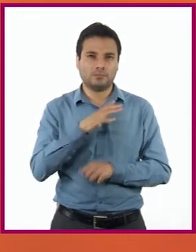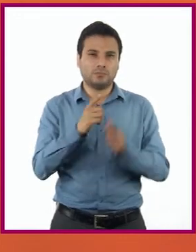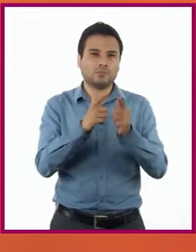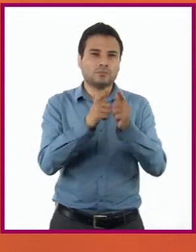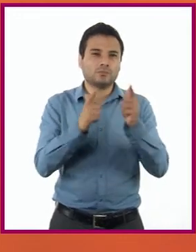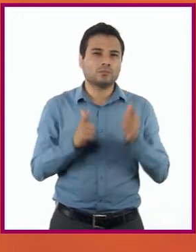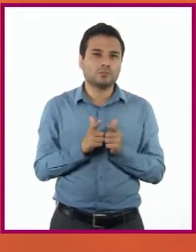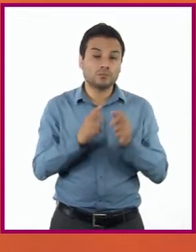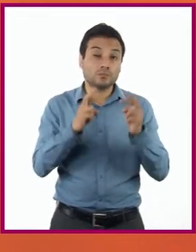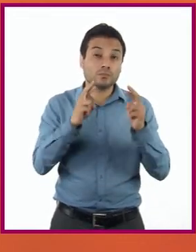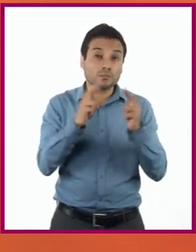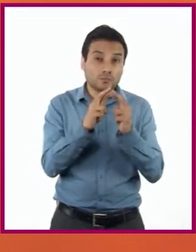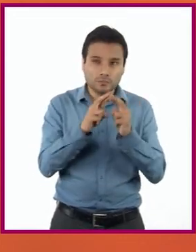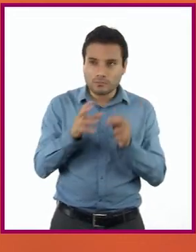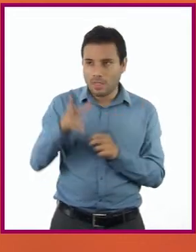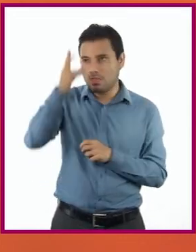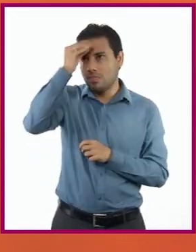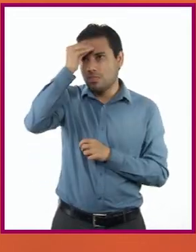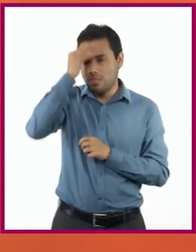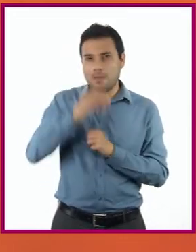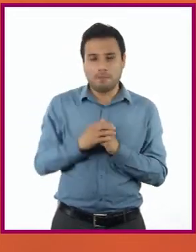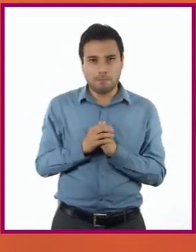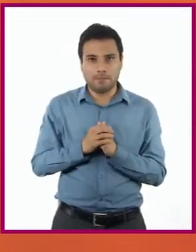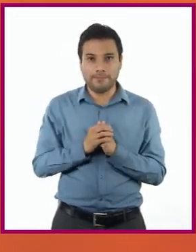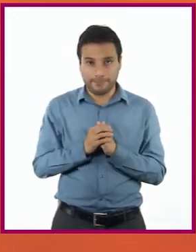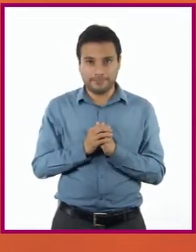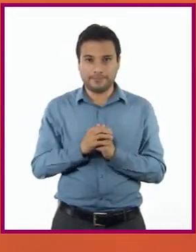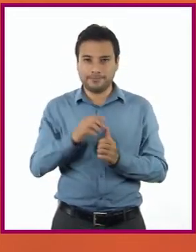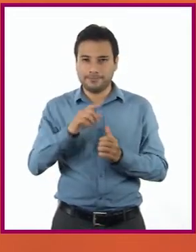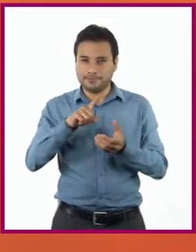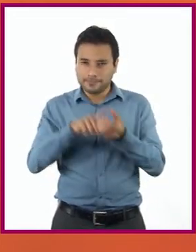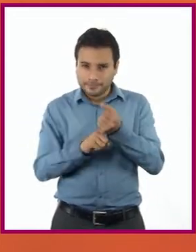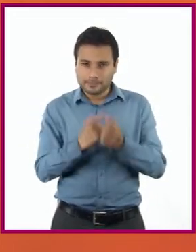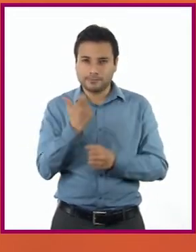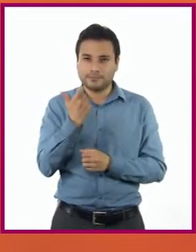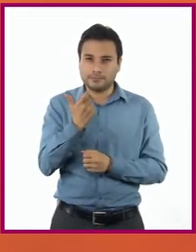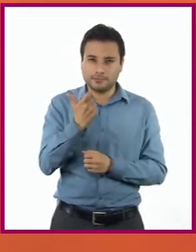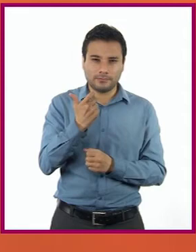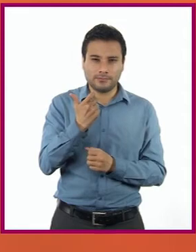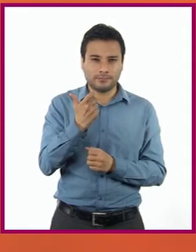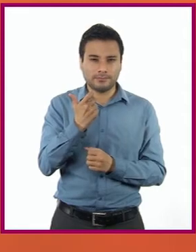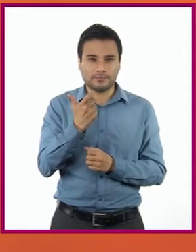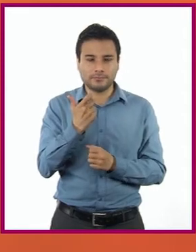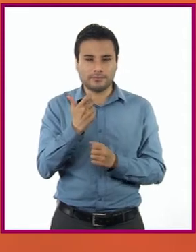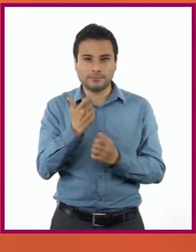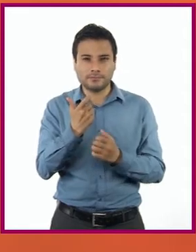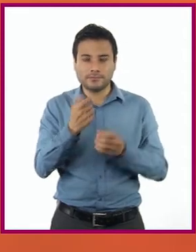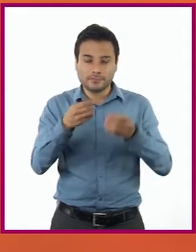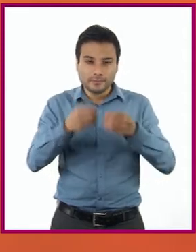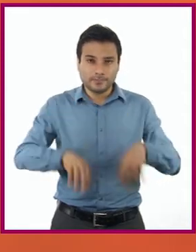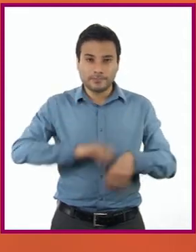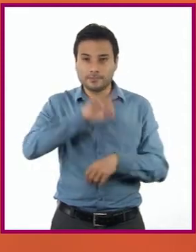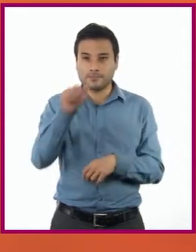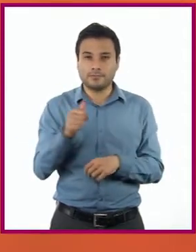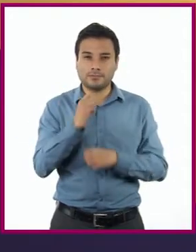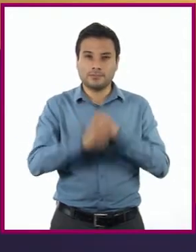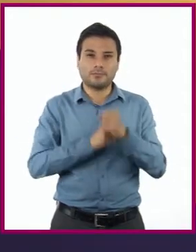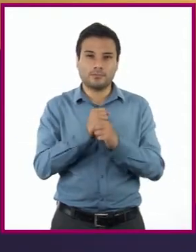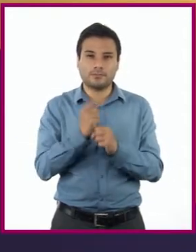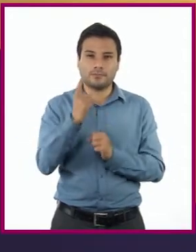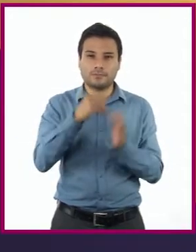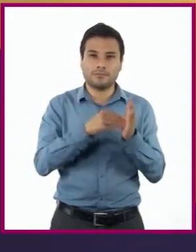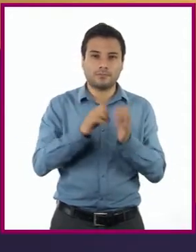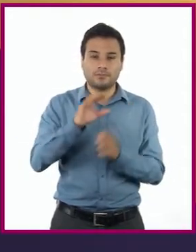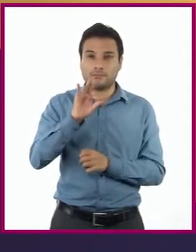el cual estuvo involucrado en desvíos financieros y finalmente se desintegró en los años 40.